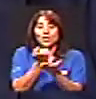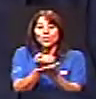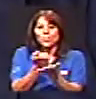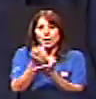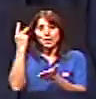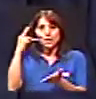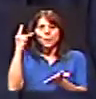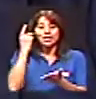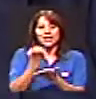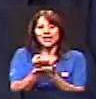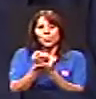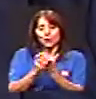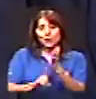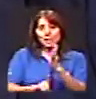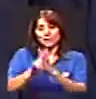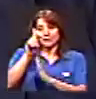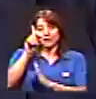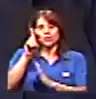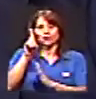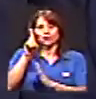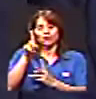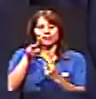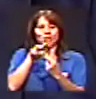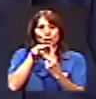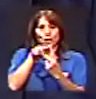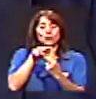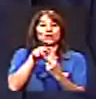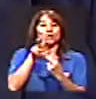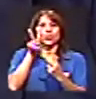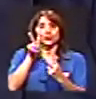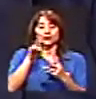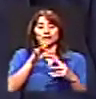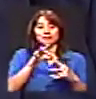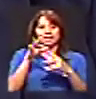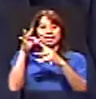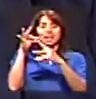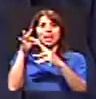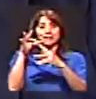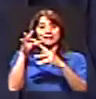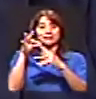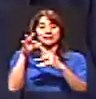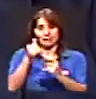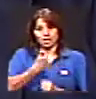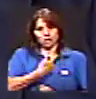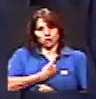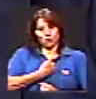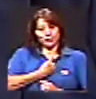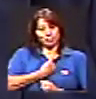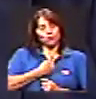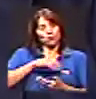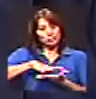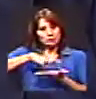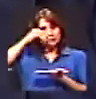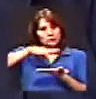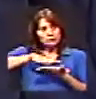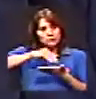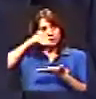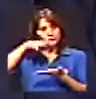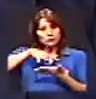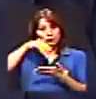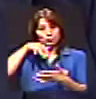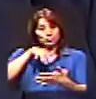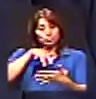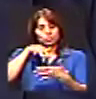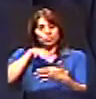la economía del desarrollo, que son dos de las especialidades de forma autodidacta que yo fundamentalmente desarrollé. Y ahí en la